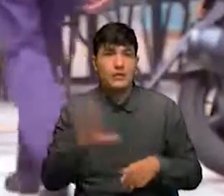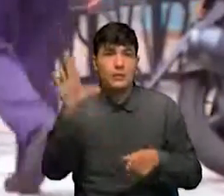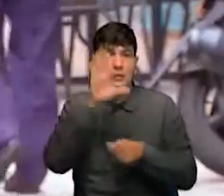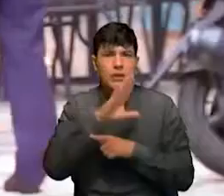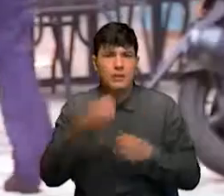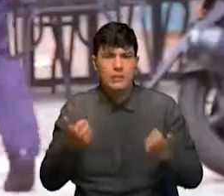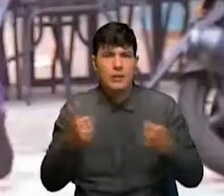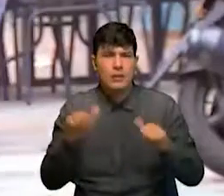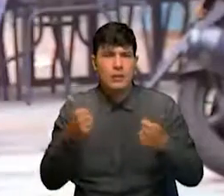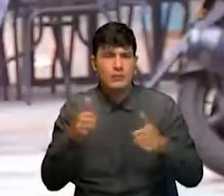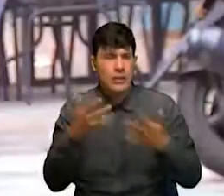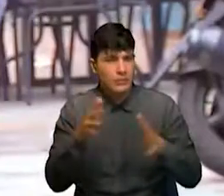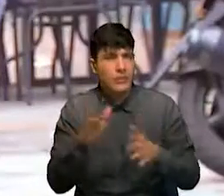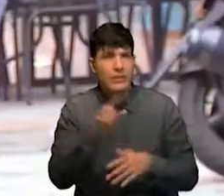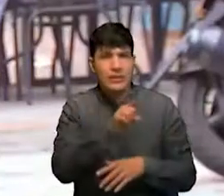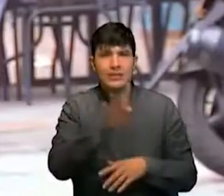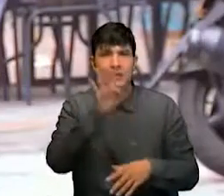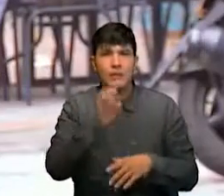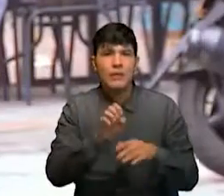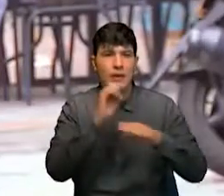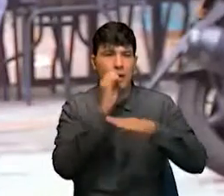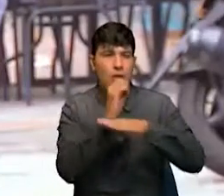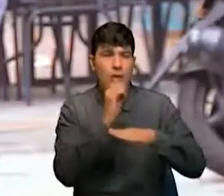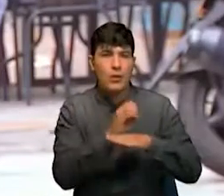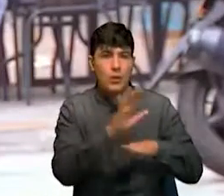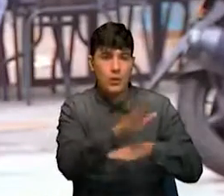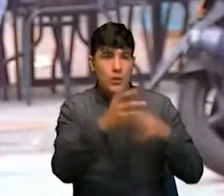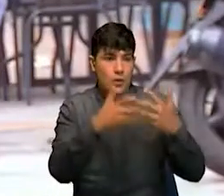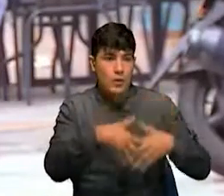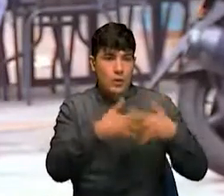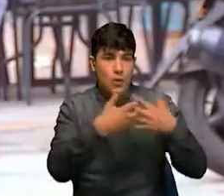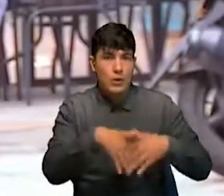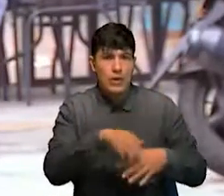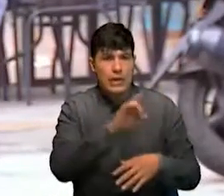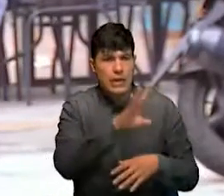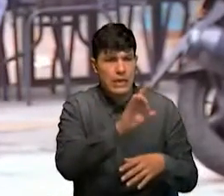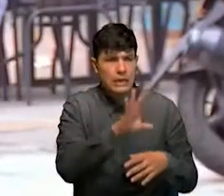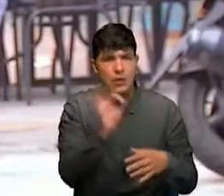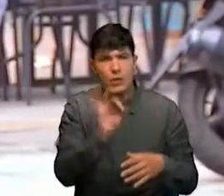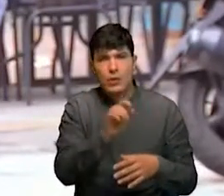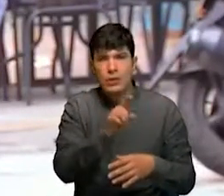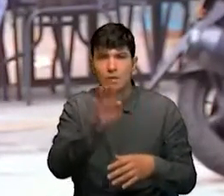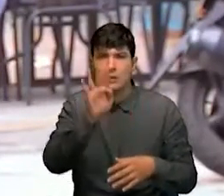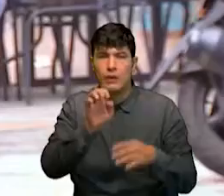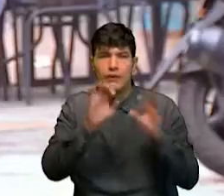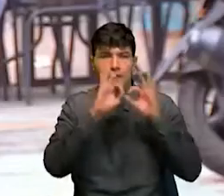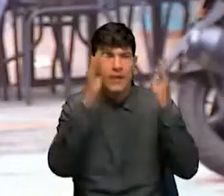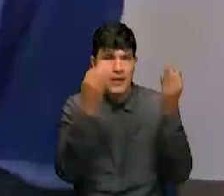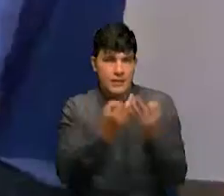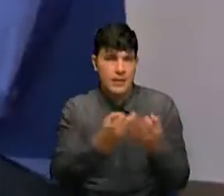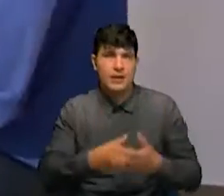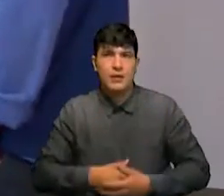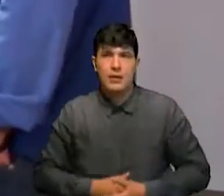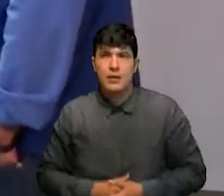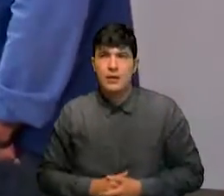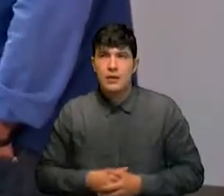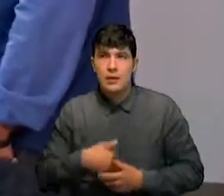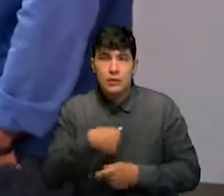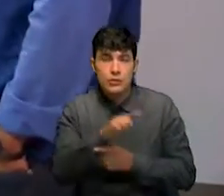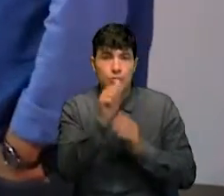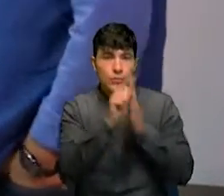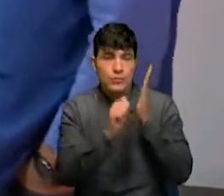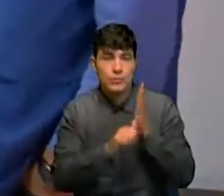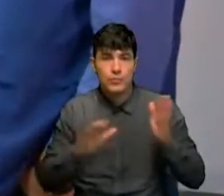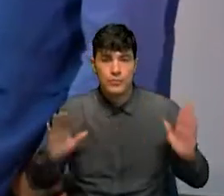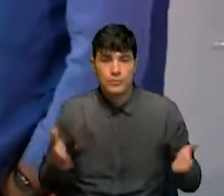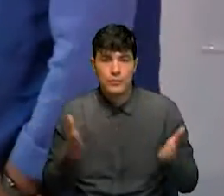de 19 organizaciones de productores, cada uno conformada entre 15 y 19 familias. El programa de